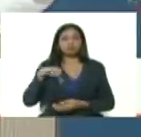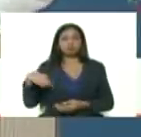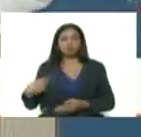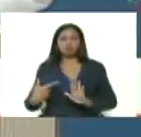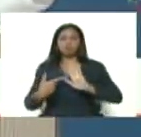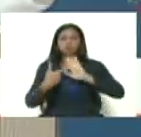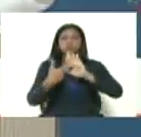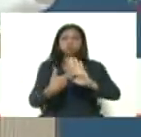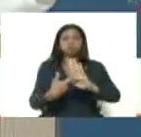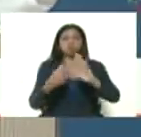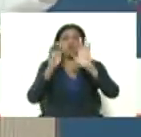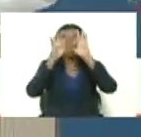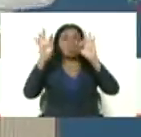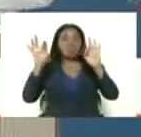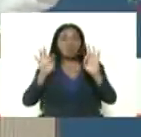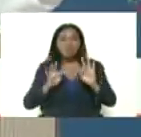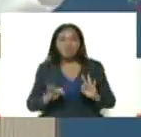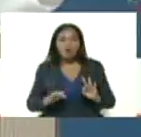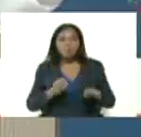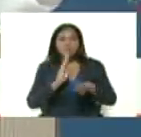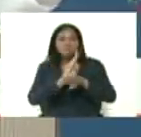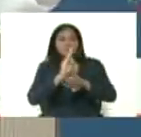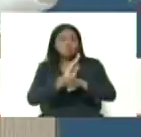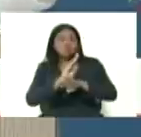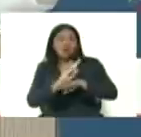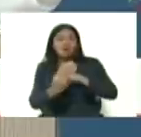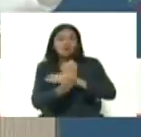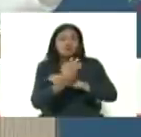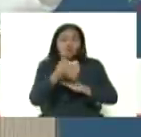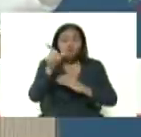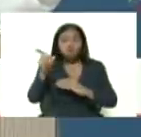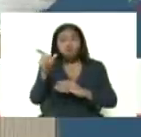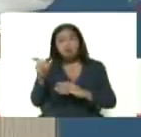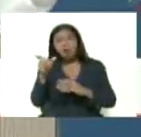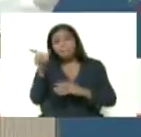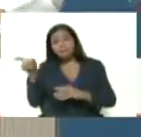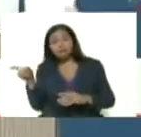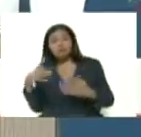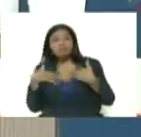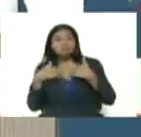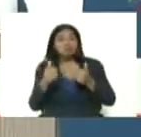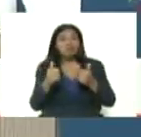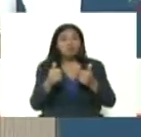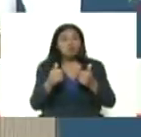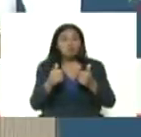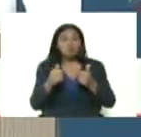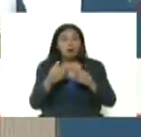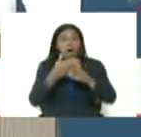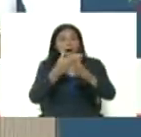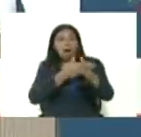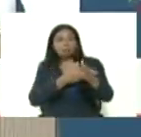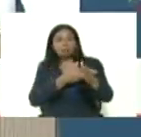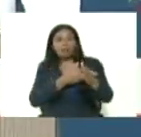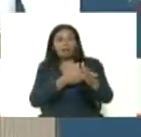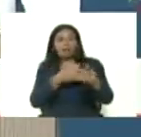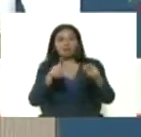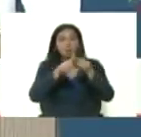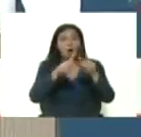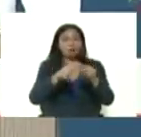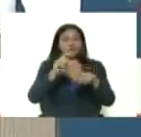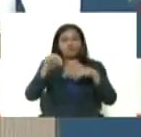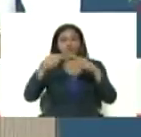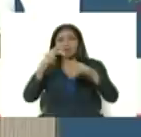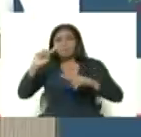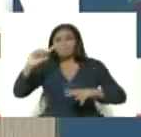protagonizado la operación de cuidado de salud más grande que haya conocido la